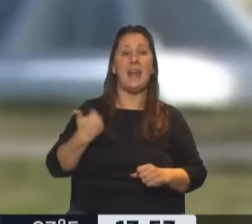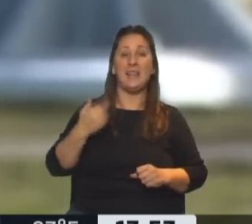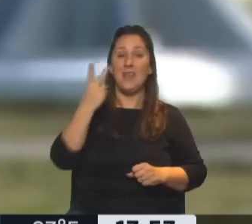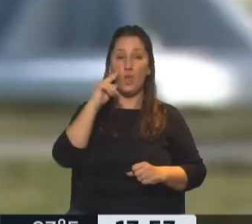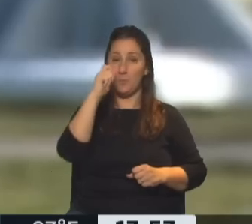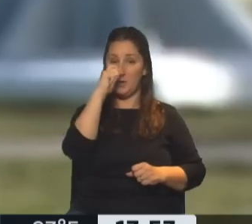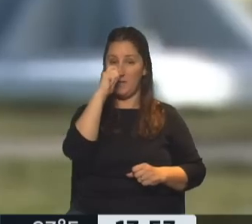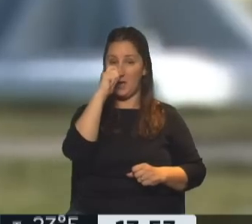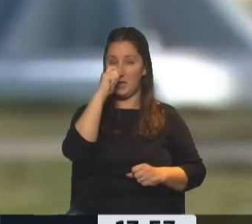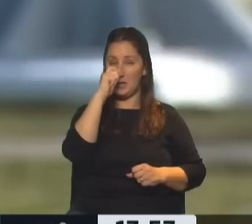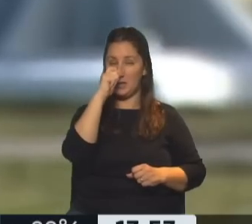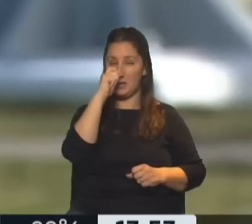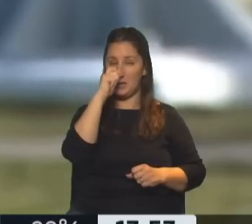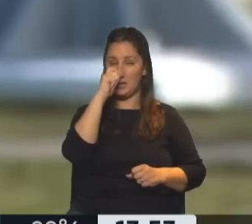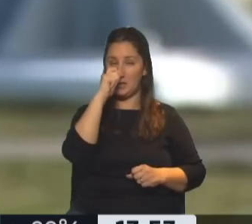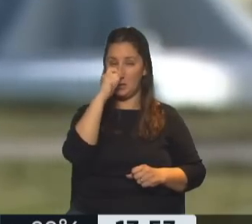2021